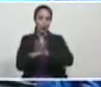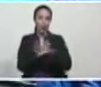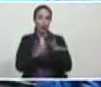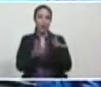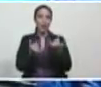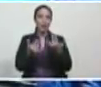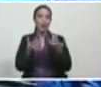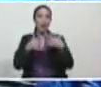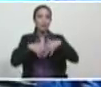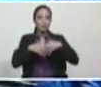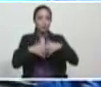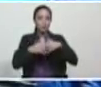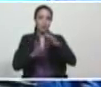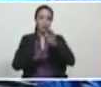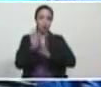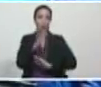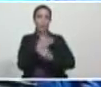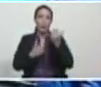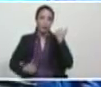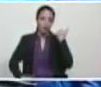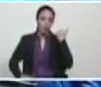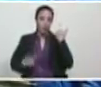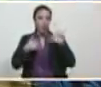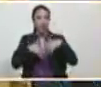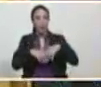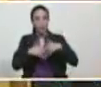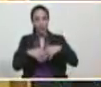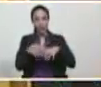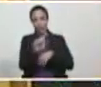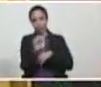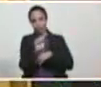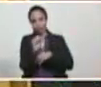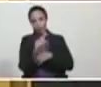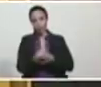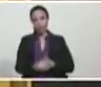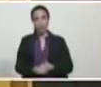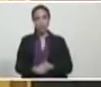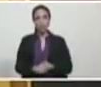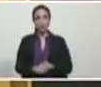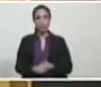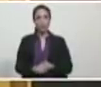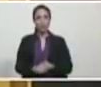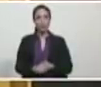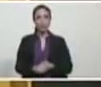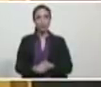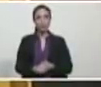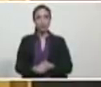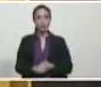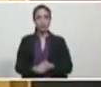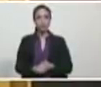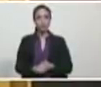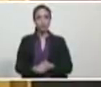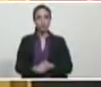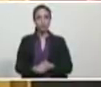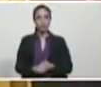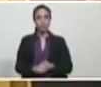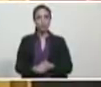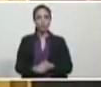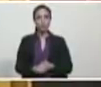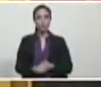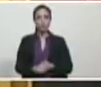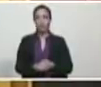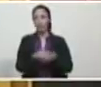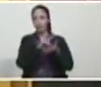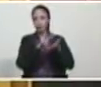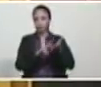6.289.959 como presidente del motor automotriz en condición de encargado con las competencias inherentes al referido